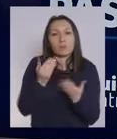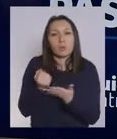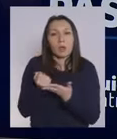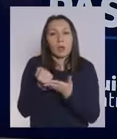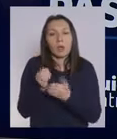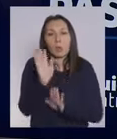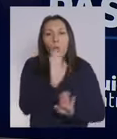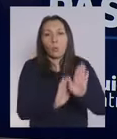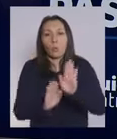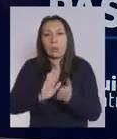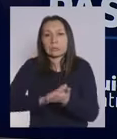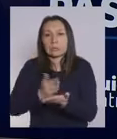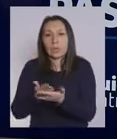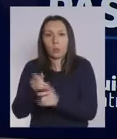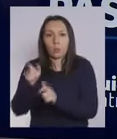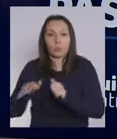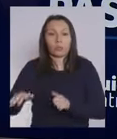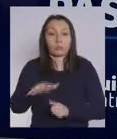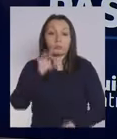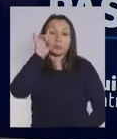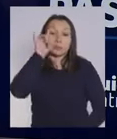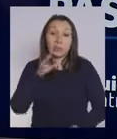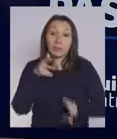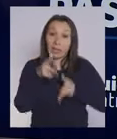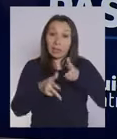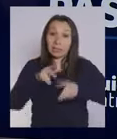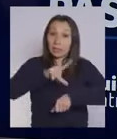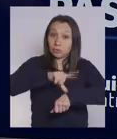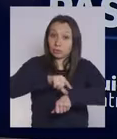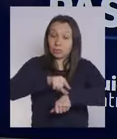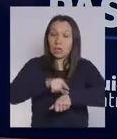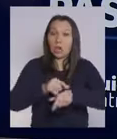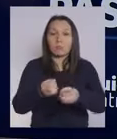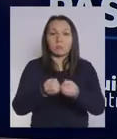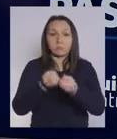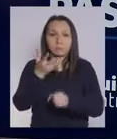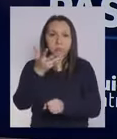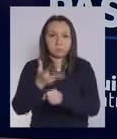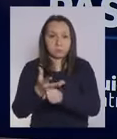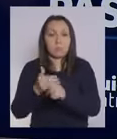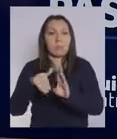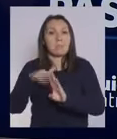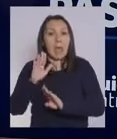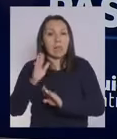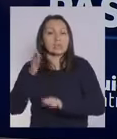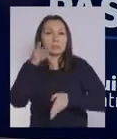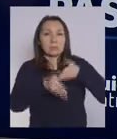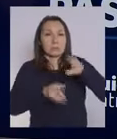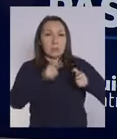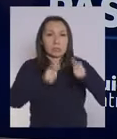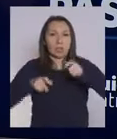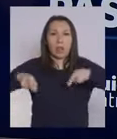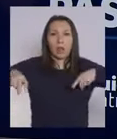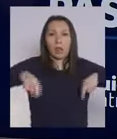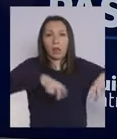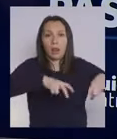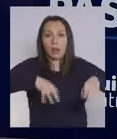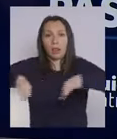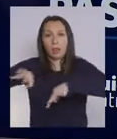del cuidado de la salud de la población. Sabemos que en Estación Central existe, obviamente, una mayor circulación de población